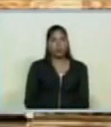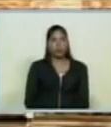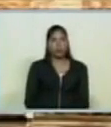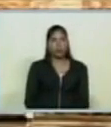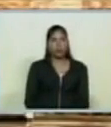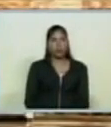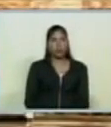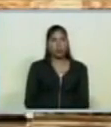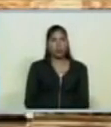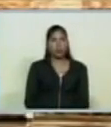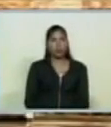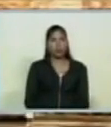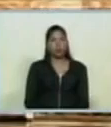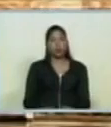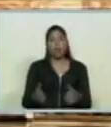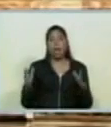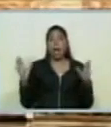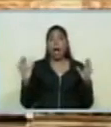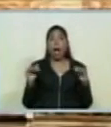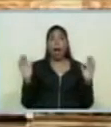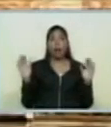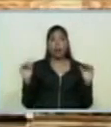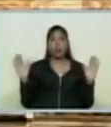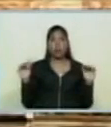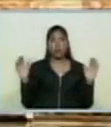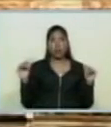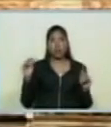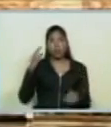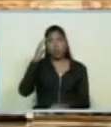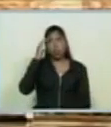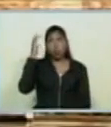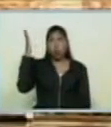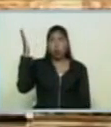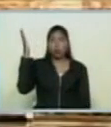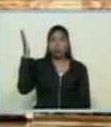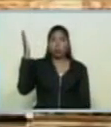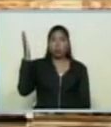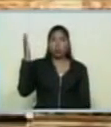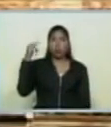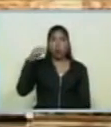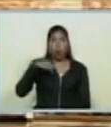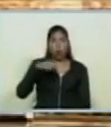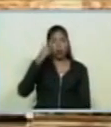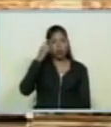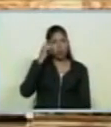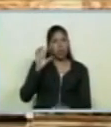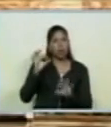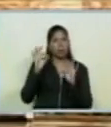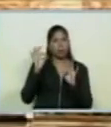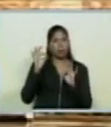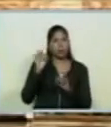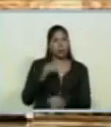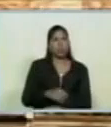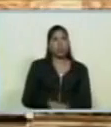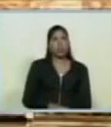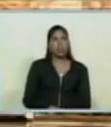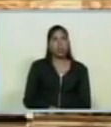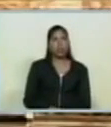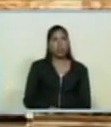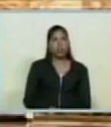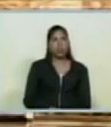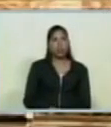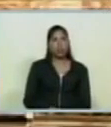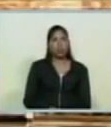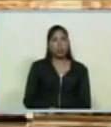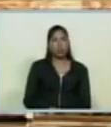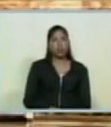los ángeles, los arcángeles, ante nuestro Dios. Hoy día es San Miguel Arcángel, 29 de septiembre. ¡Qué poderoso es San